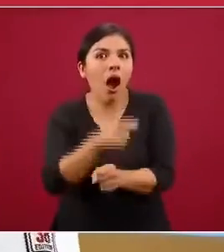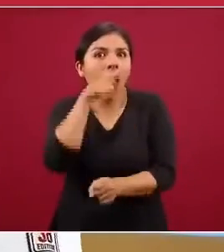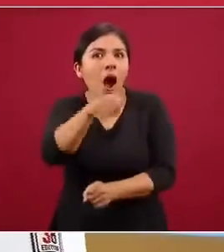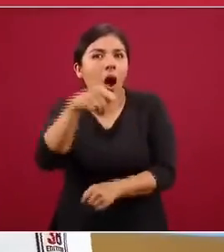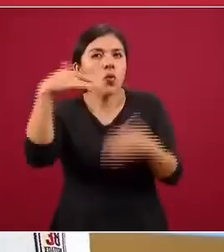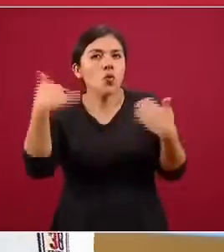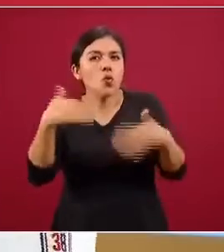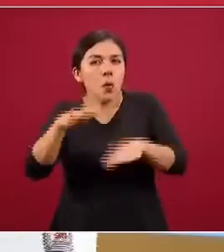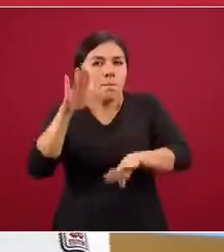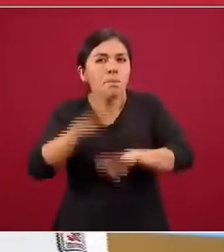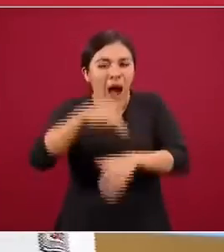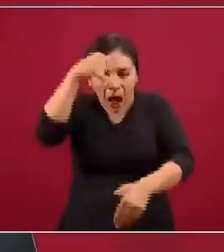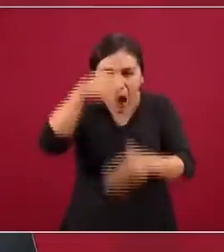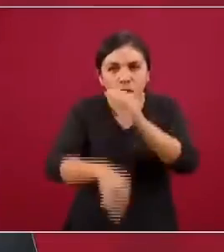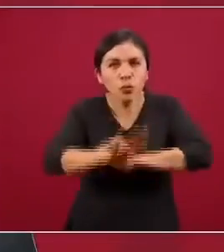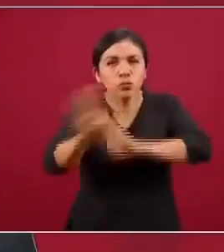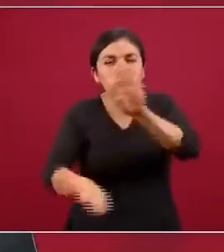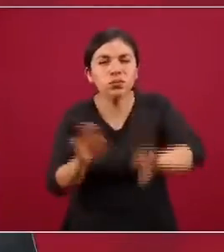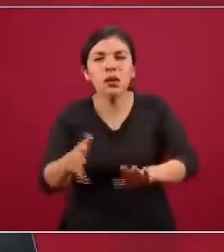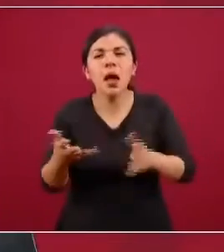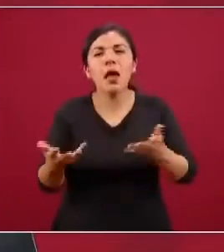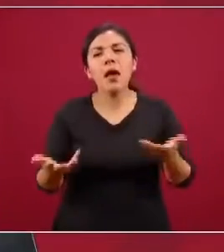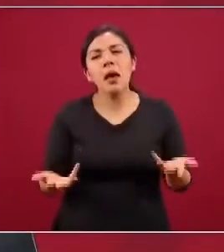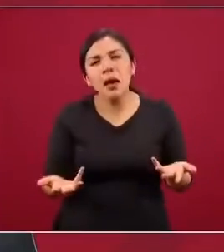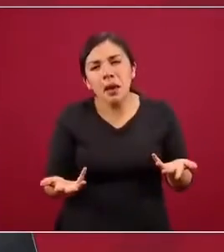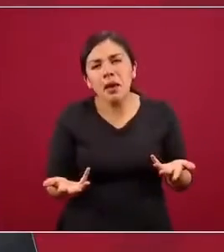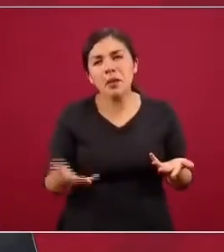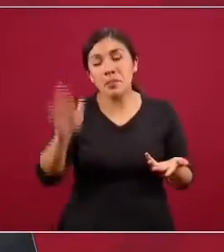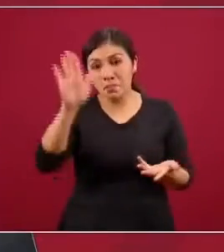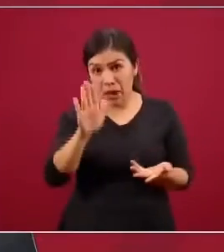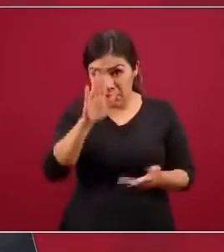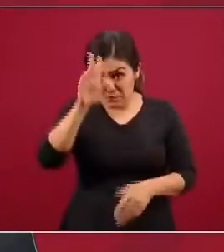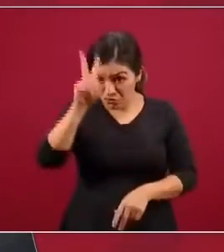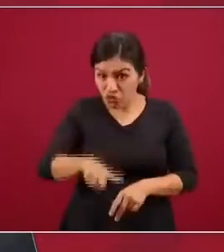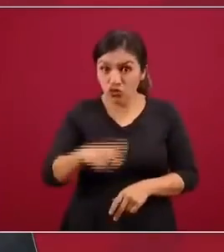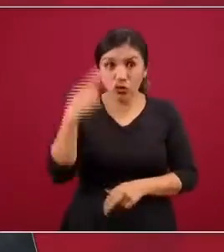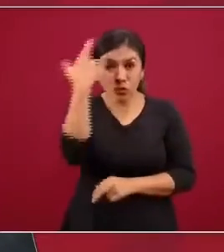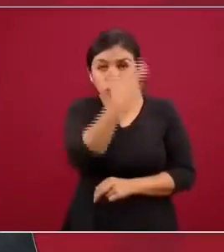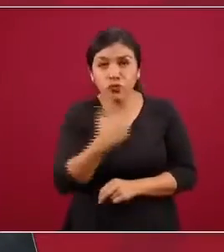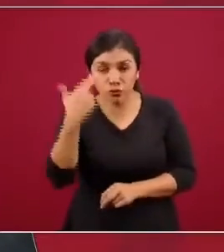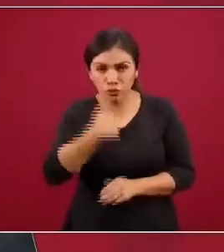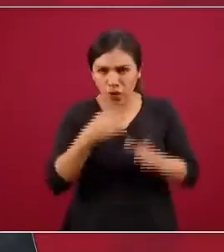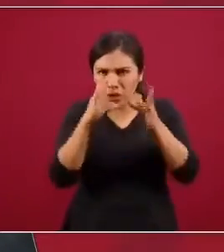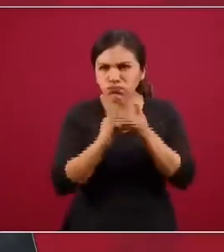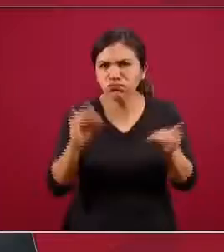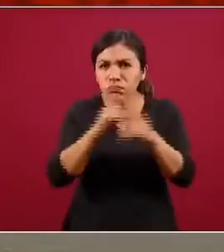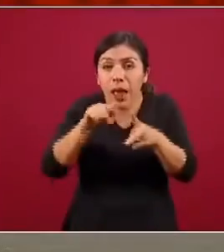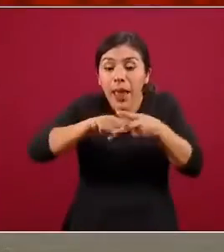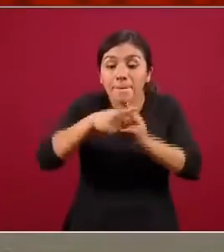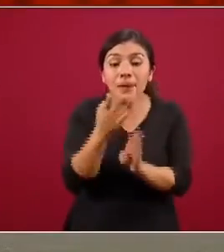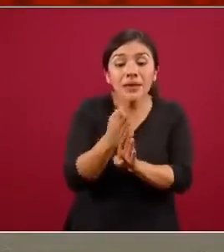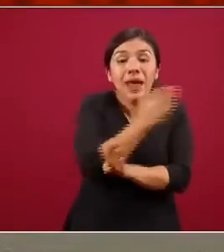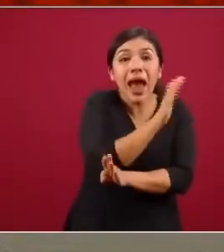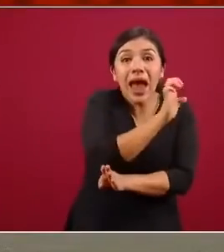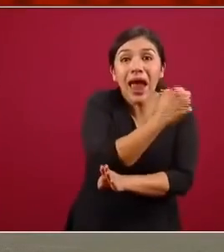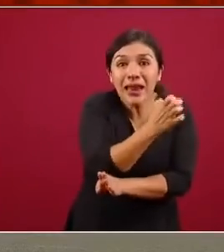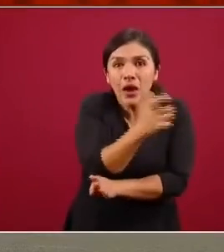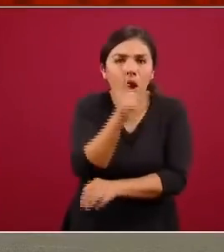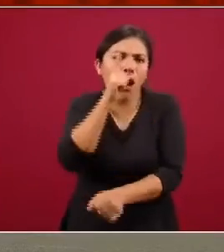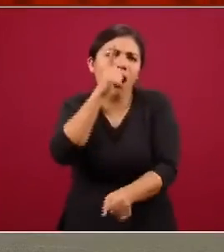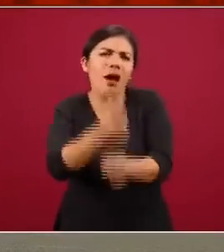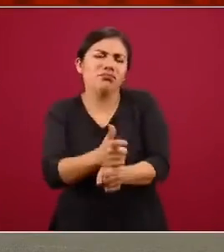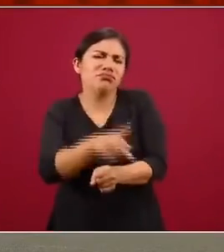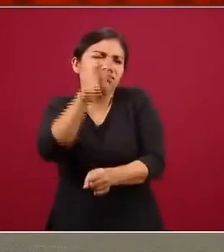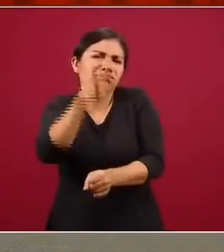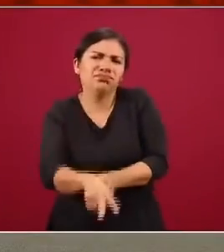descubrieron que tenían más muertes. Si echaran una revisión de lo que hemos dicho aquí desde enero, pues se darían